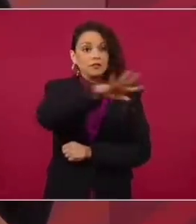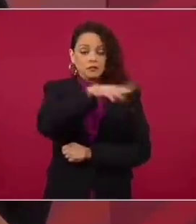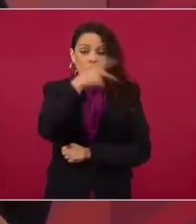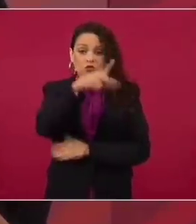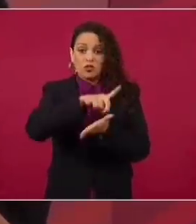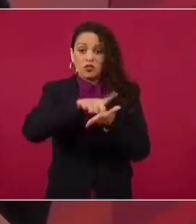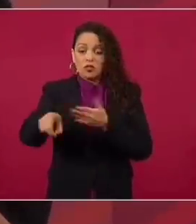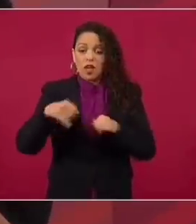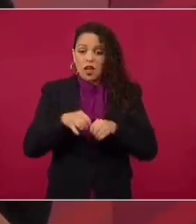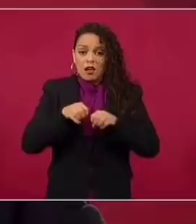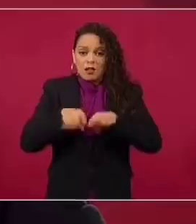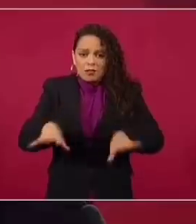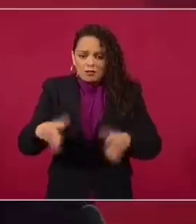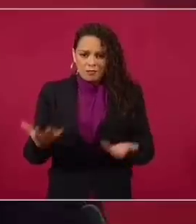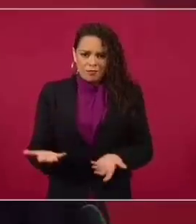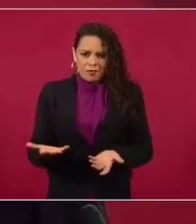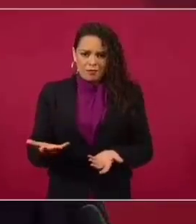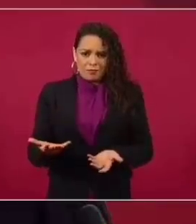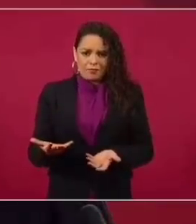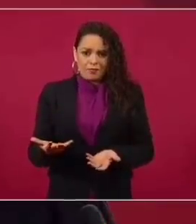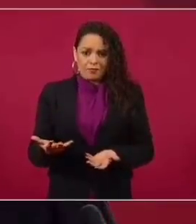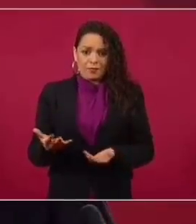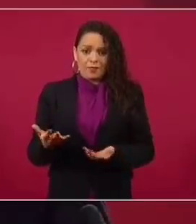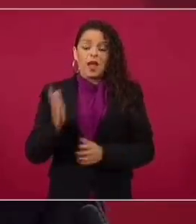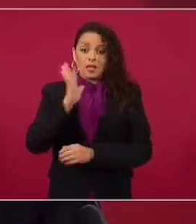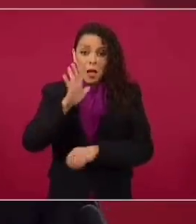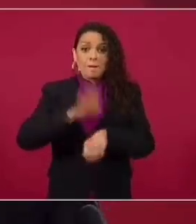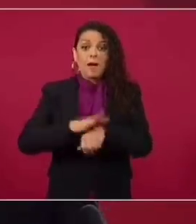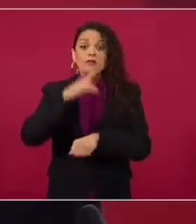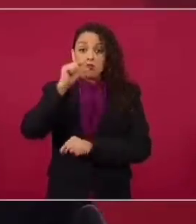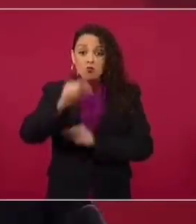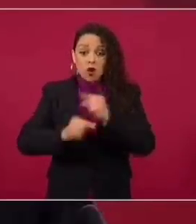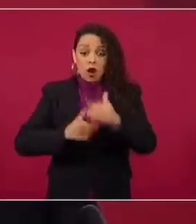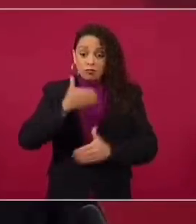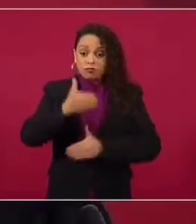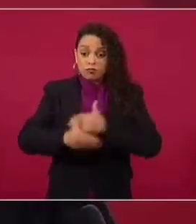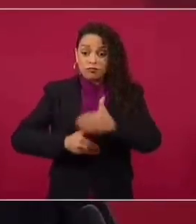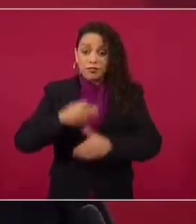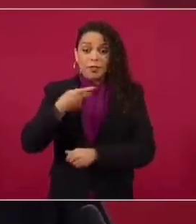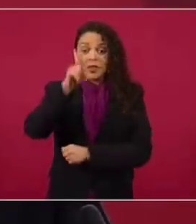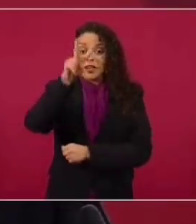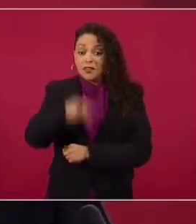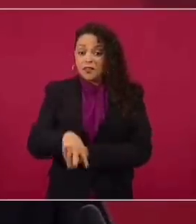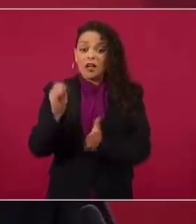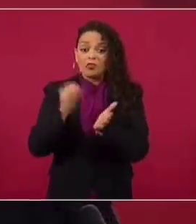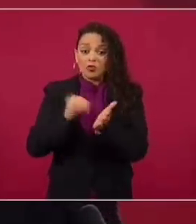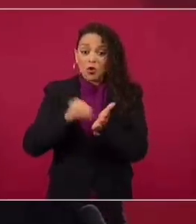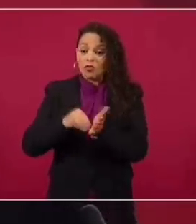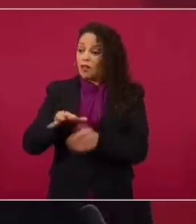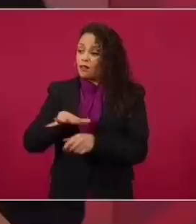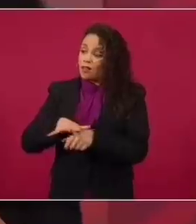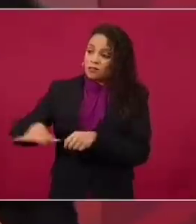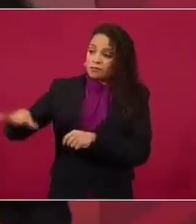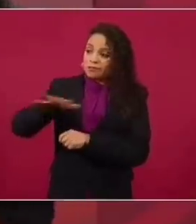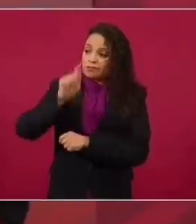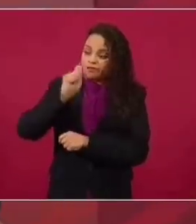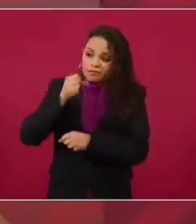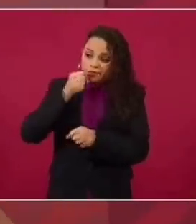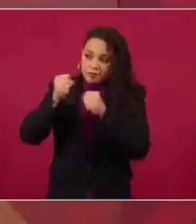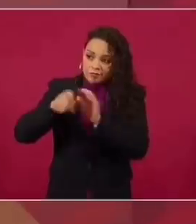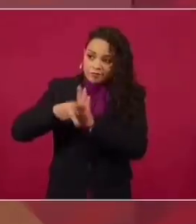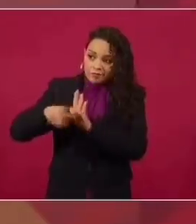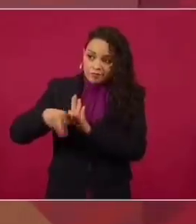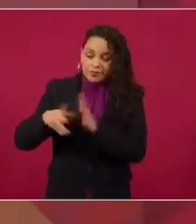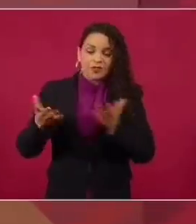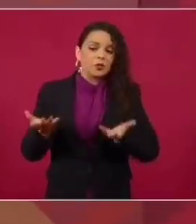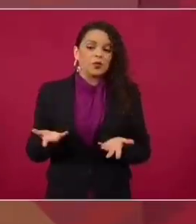Y además, porque aunque se ha avanzado muchísimo, todavía los medios de información tienen